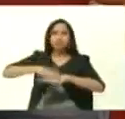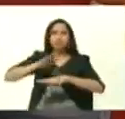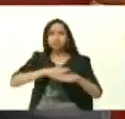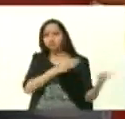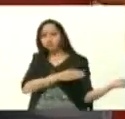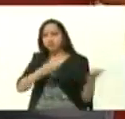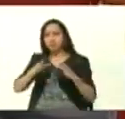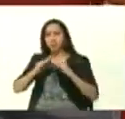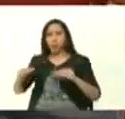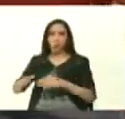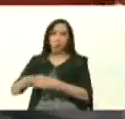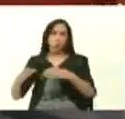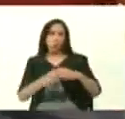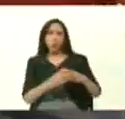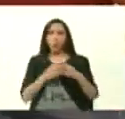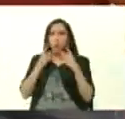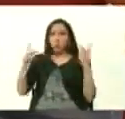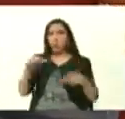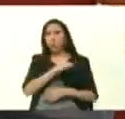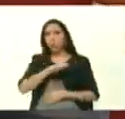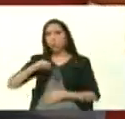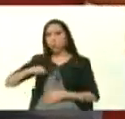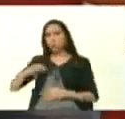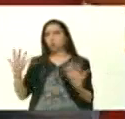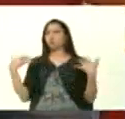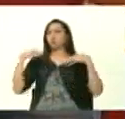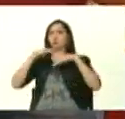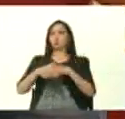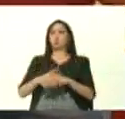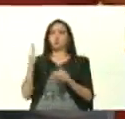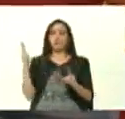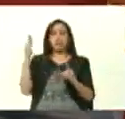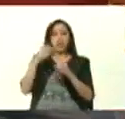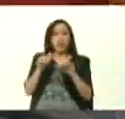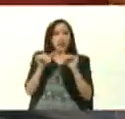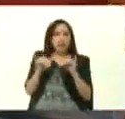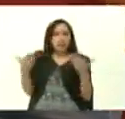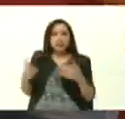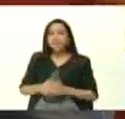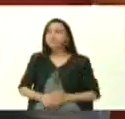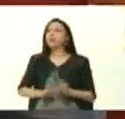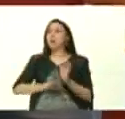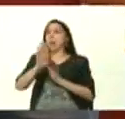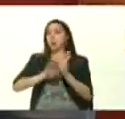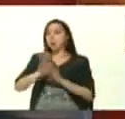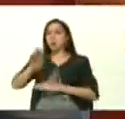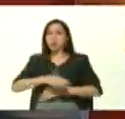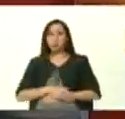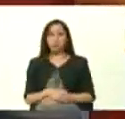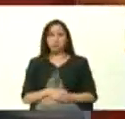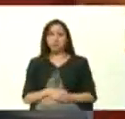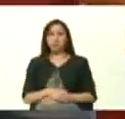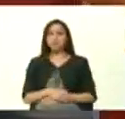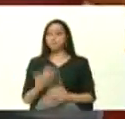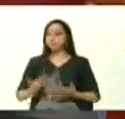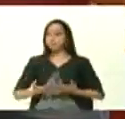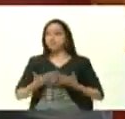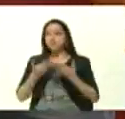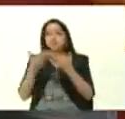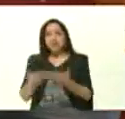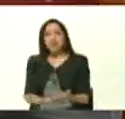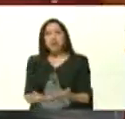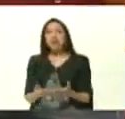todos los sectores públicos, privados, con una meta estratégica, la productividad, para garantizar